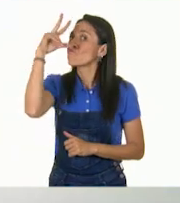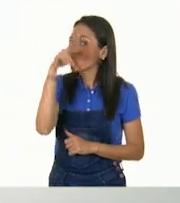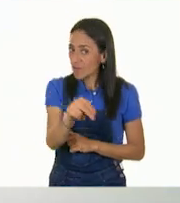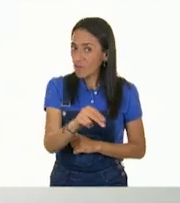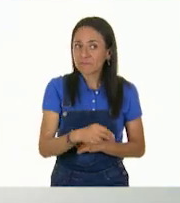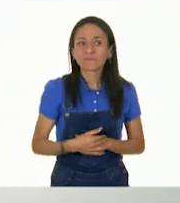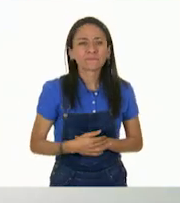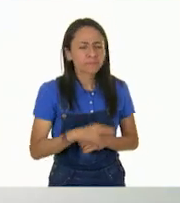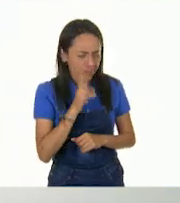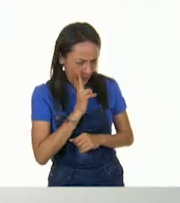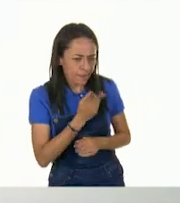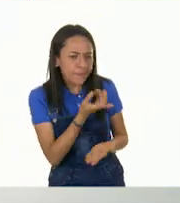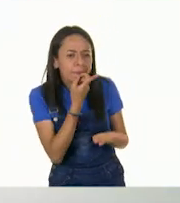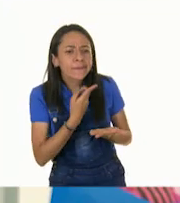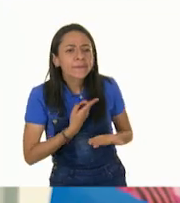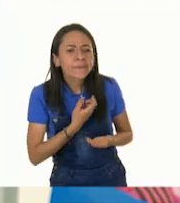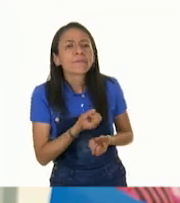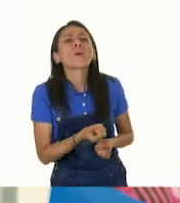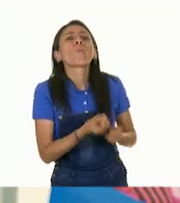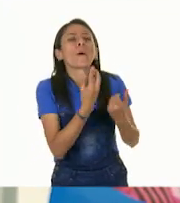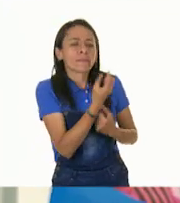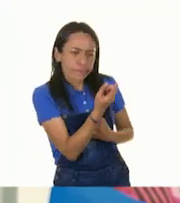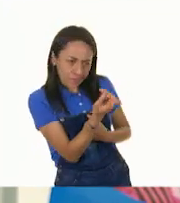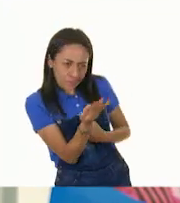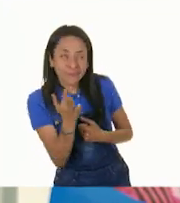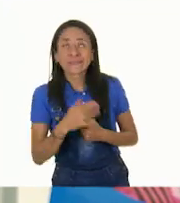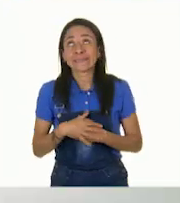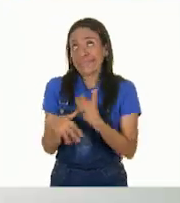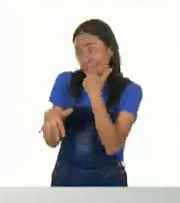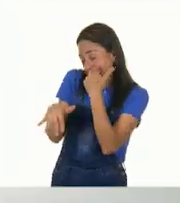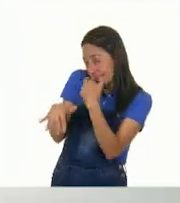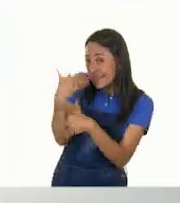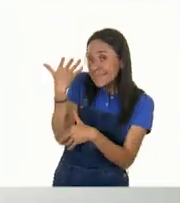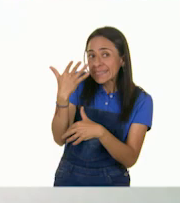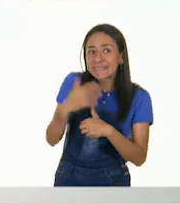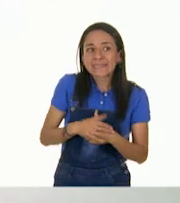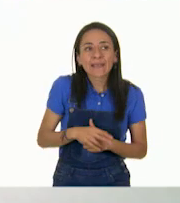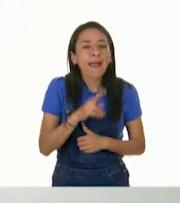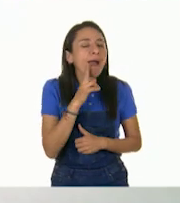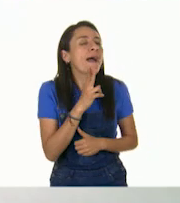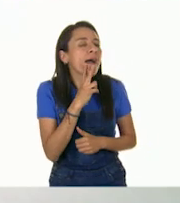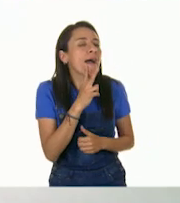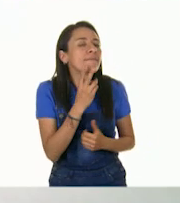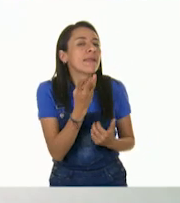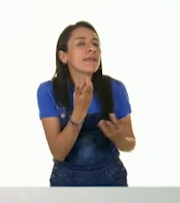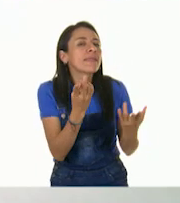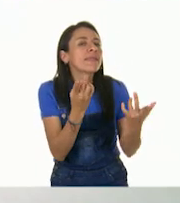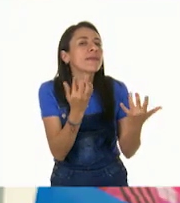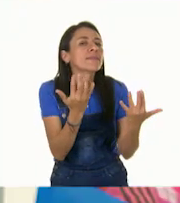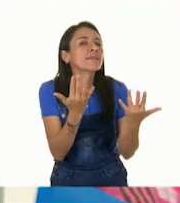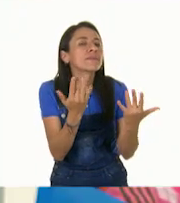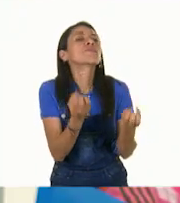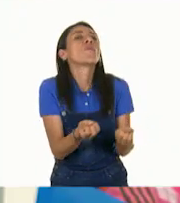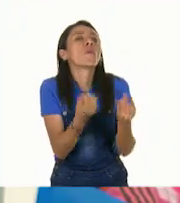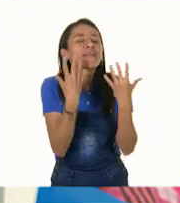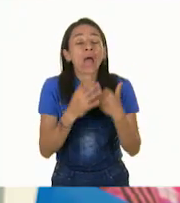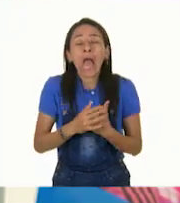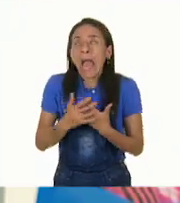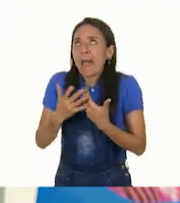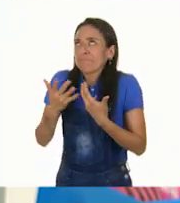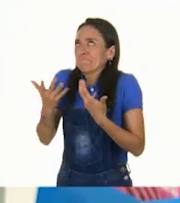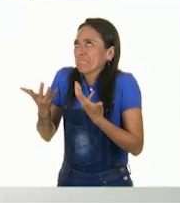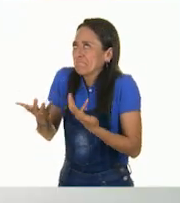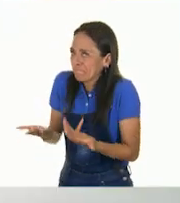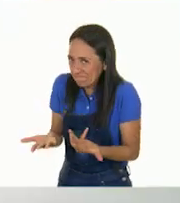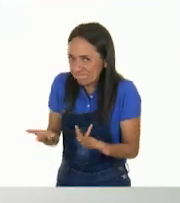tengo 15 o cuántos dedos tengo no veo